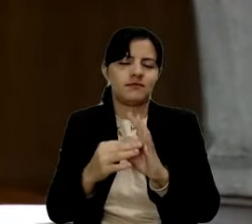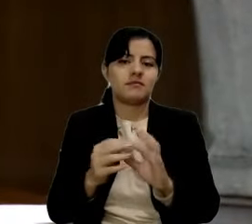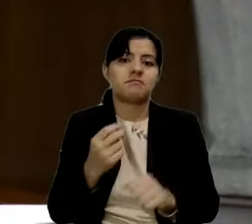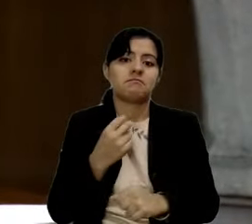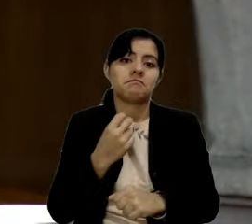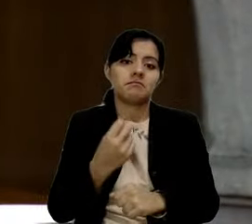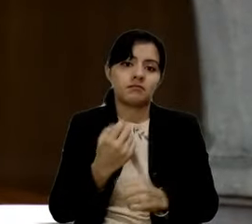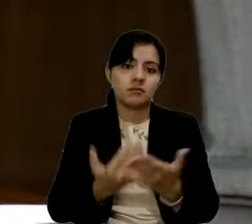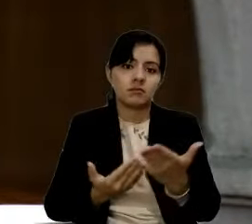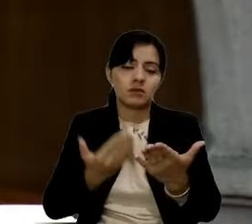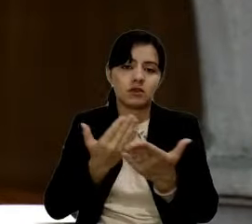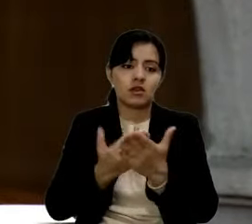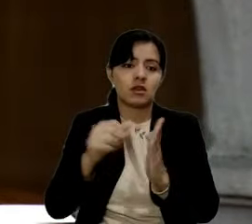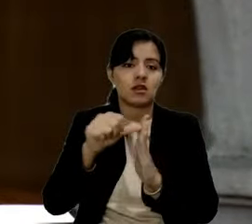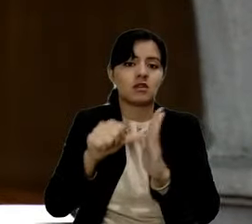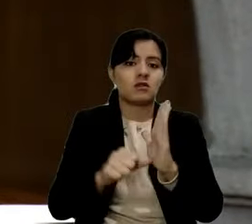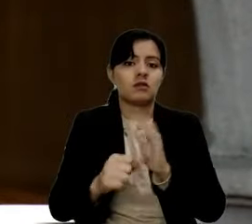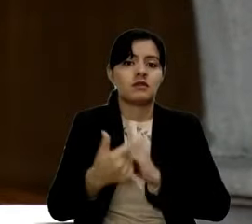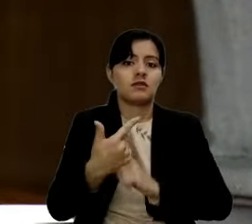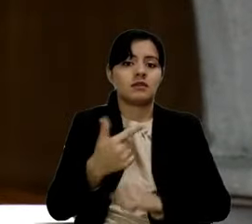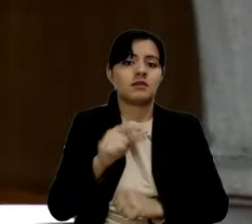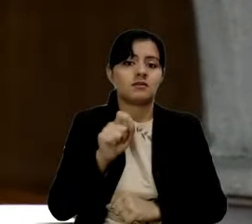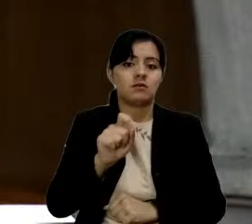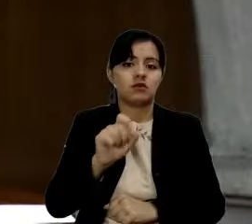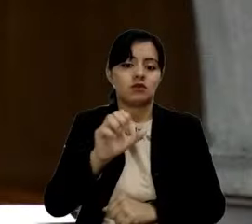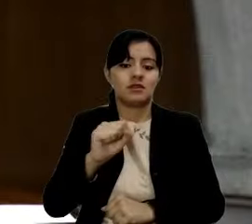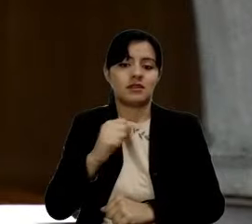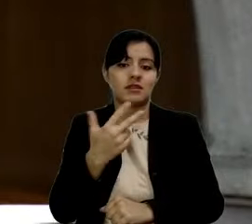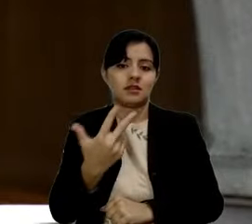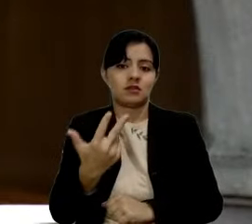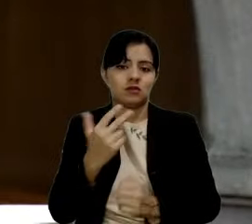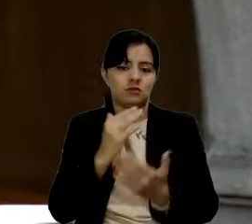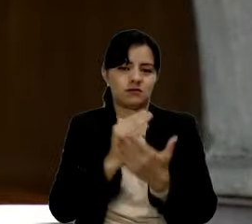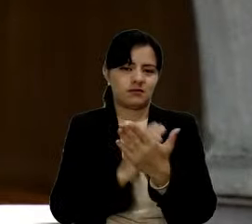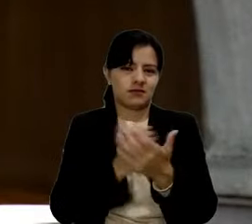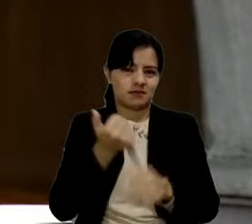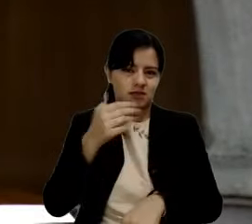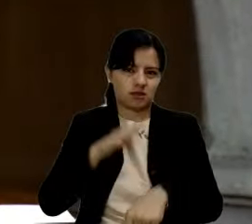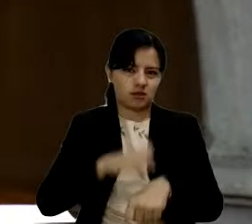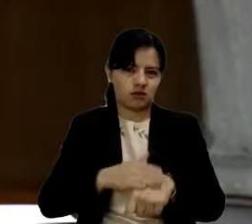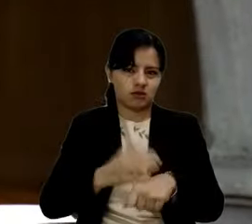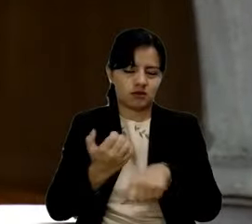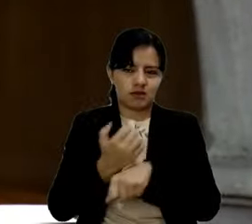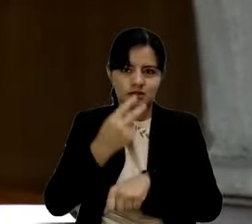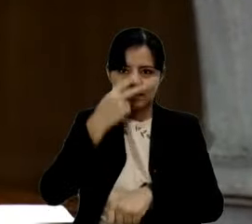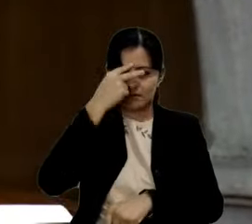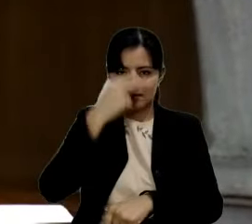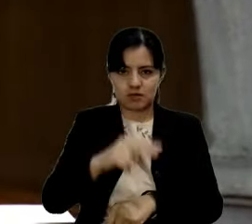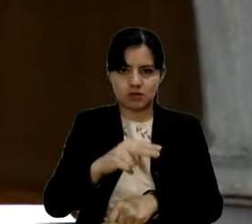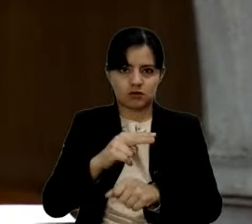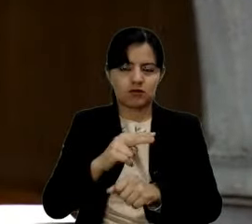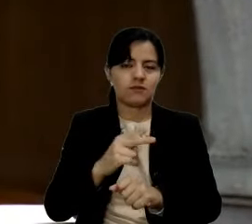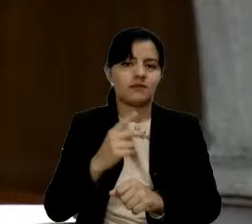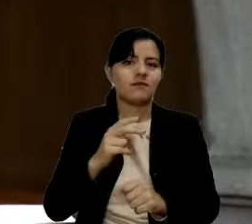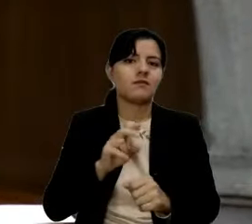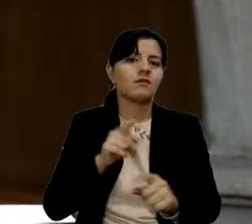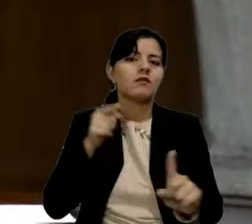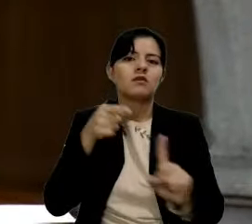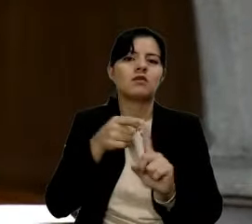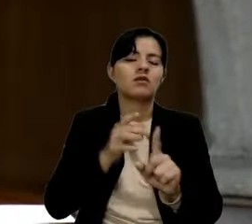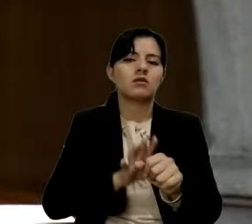artículo 7.68 del Código Administrativo del Estado de México, con el propósito de regular los